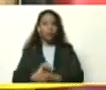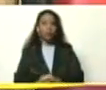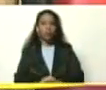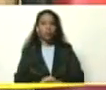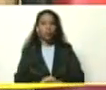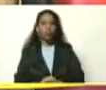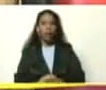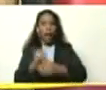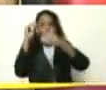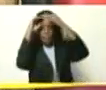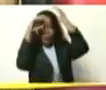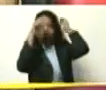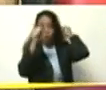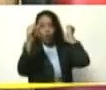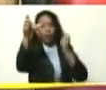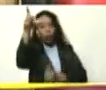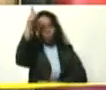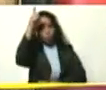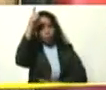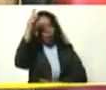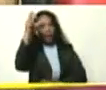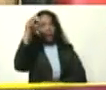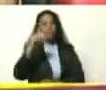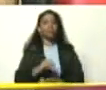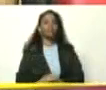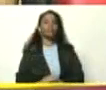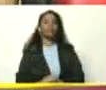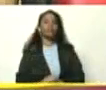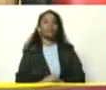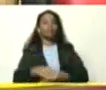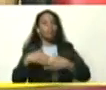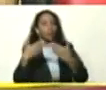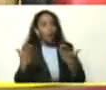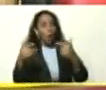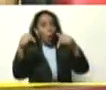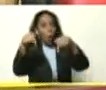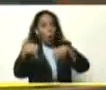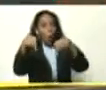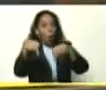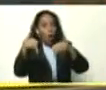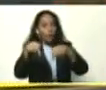el embajador de Turquía, al que hoy